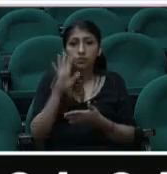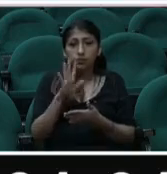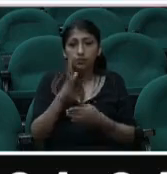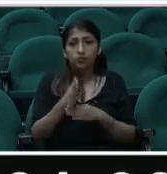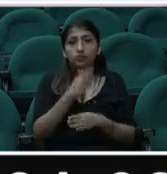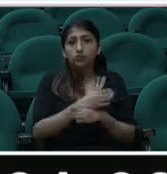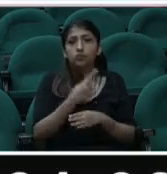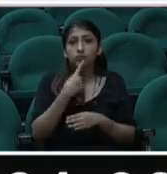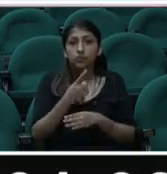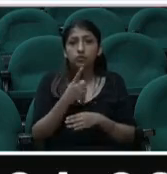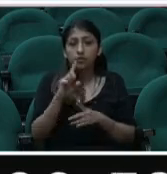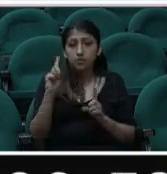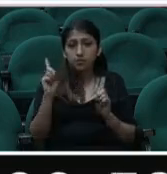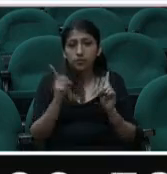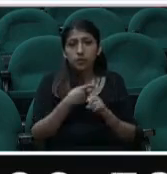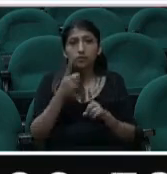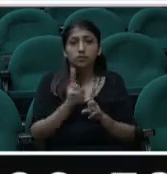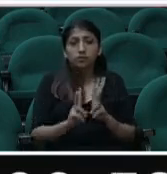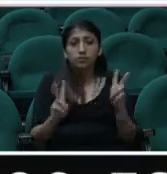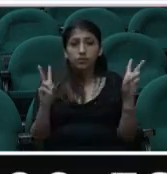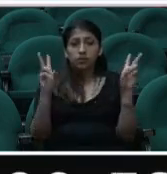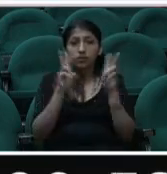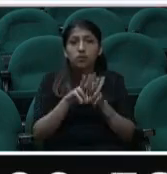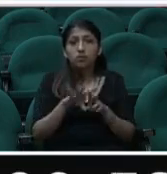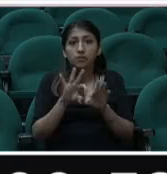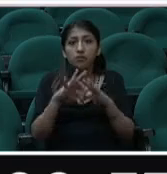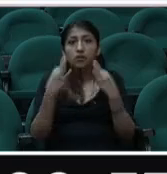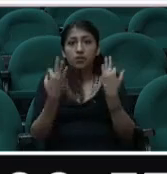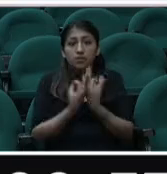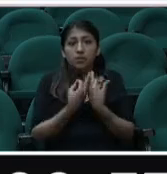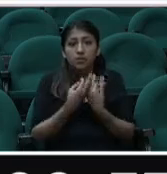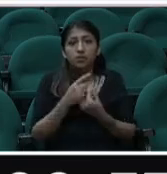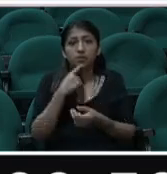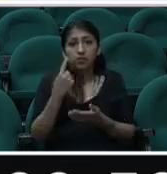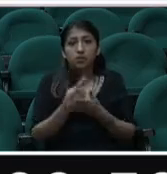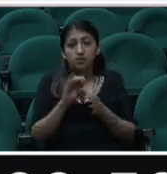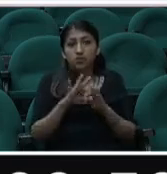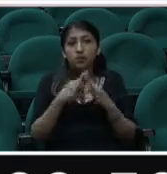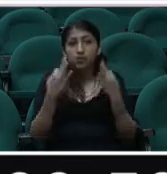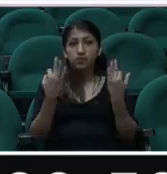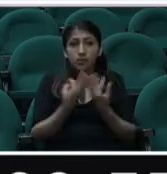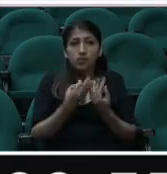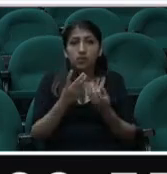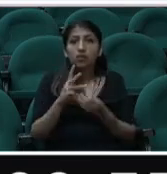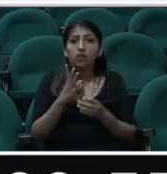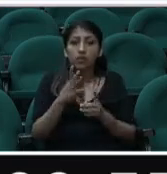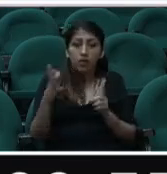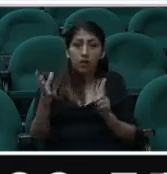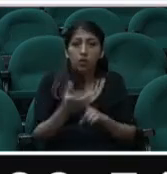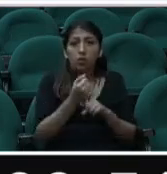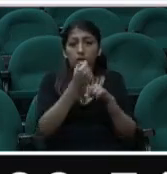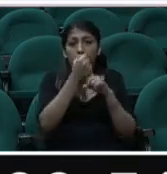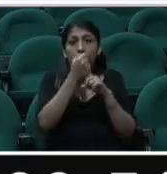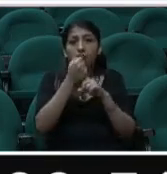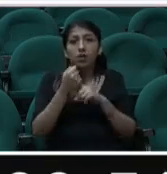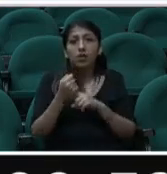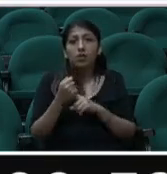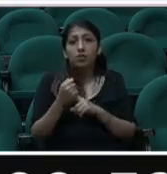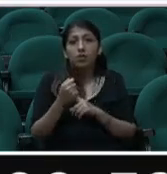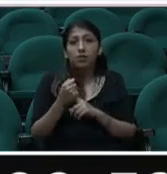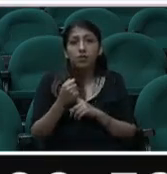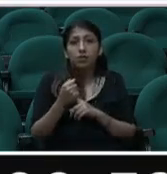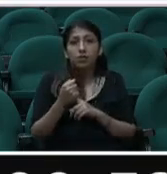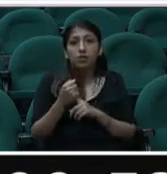anterior los principios y valores la familia y coincidimos plenamente en aquello hay que recuperar aquellos